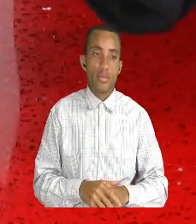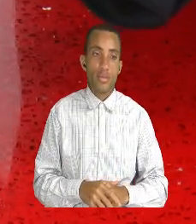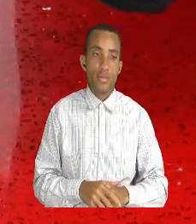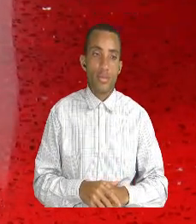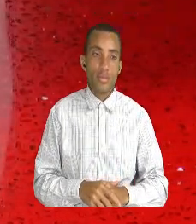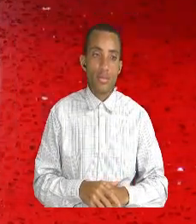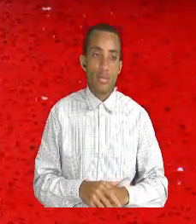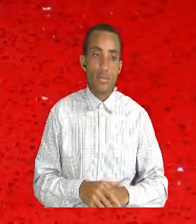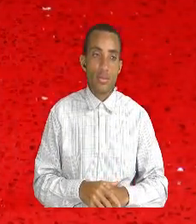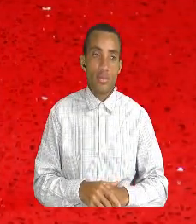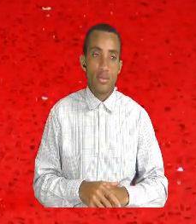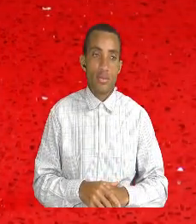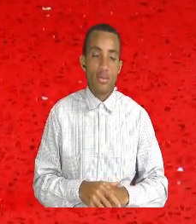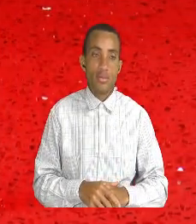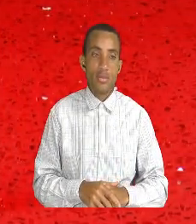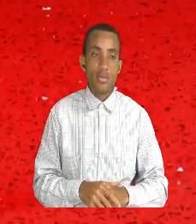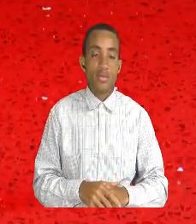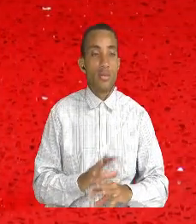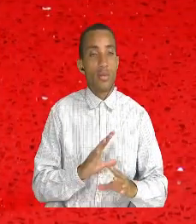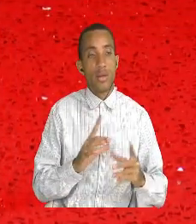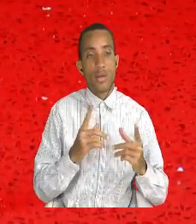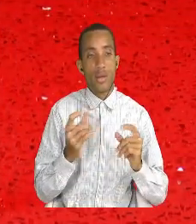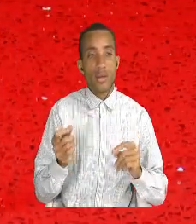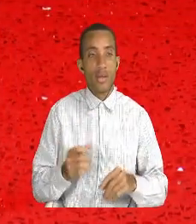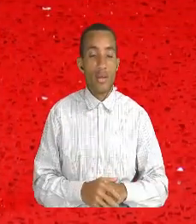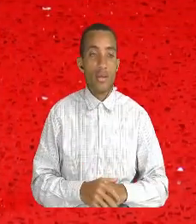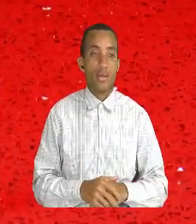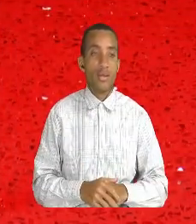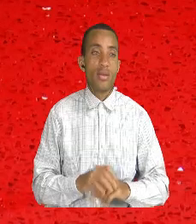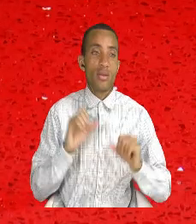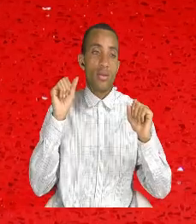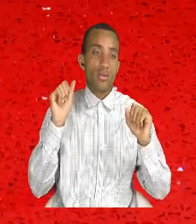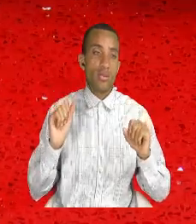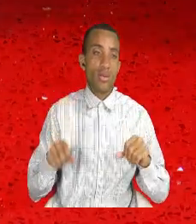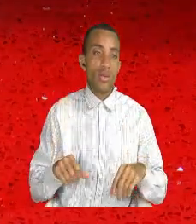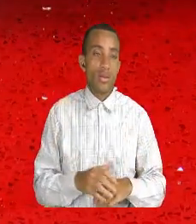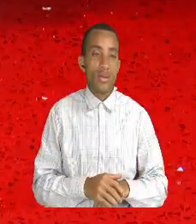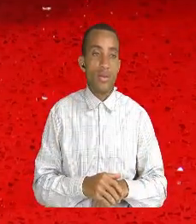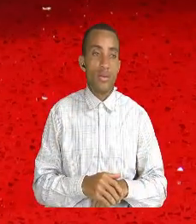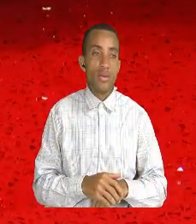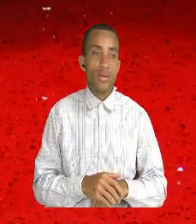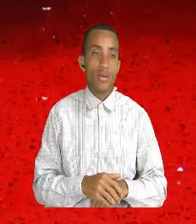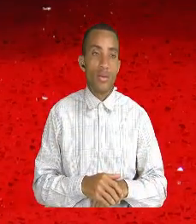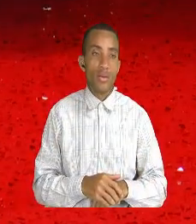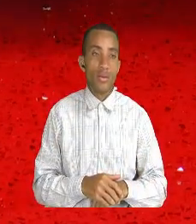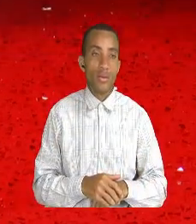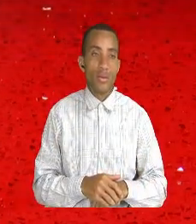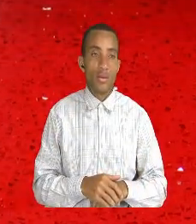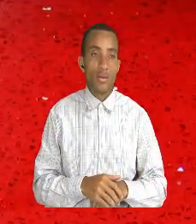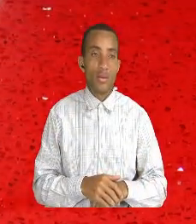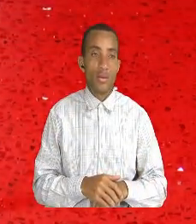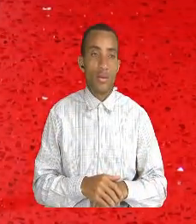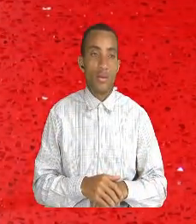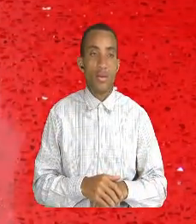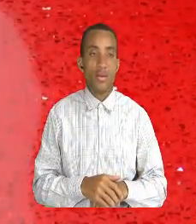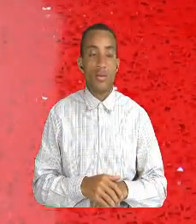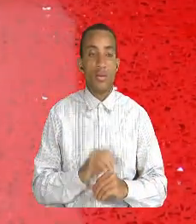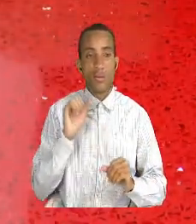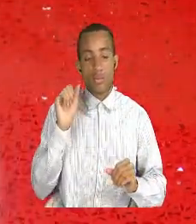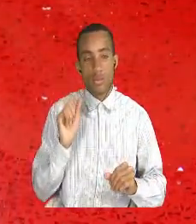receta en estos momentos. Ya qué lindo. Y aquí podemos utilizar nuestro marisco. A mí sí no me quedó así para nada. Y podemos colocar por acá